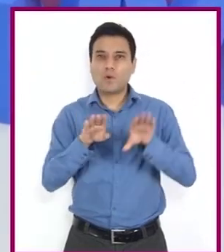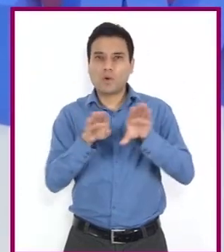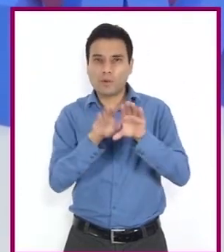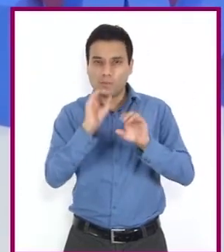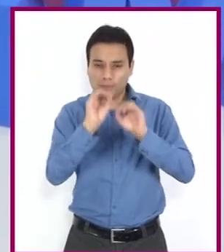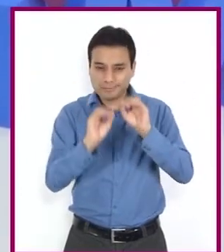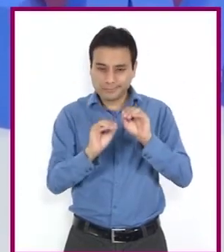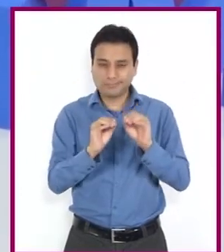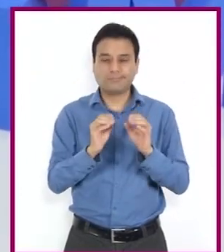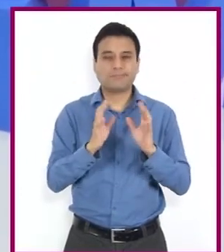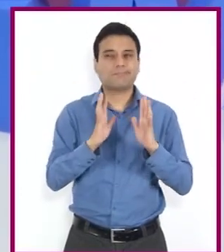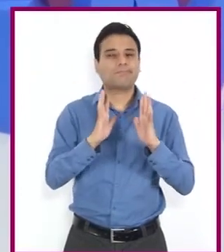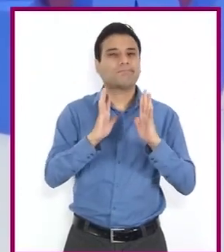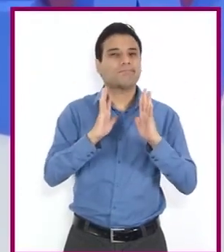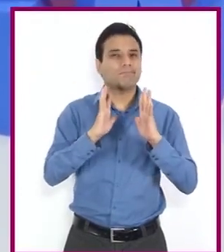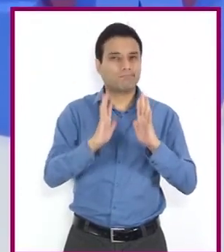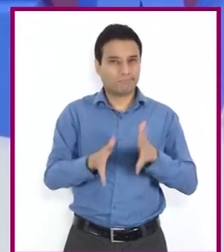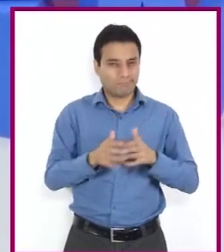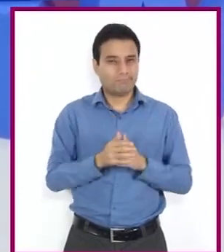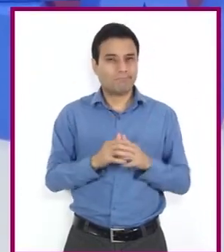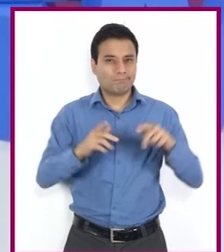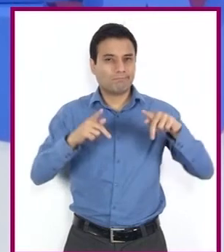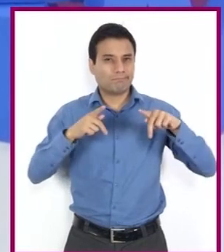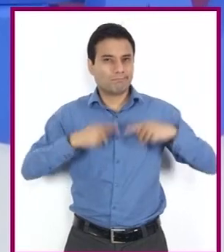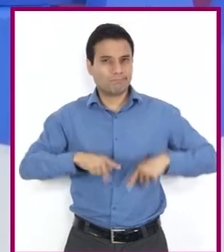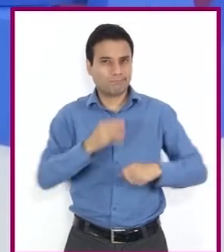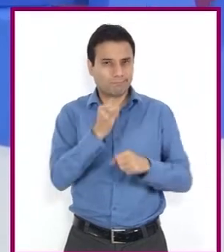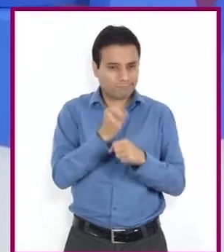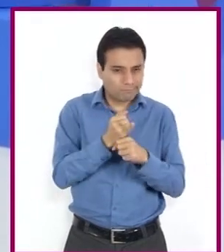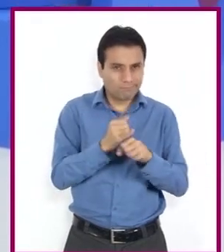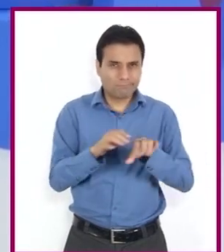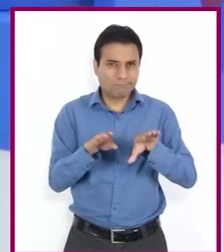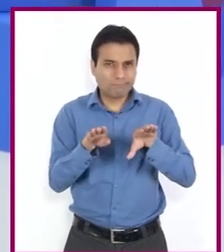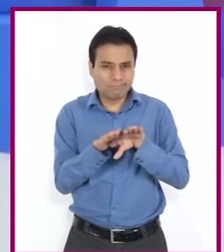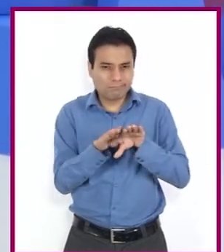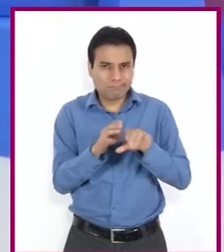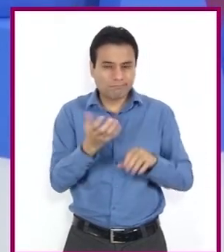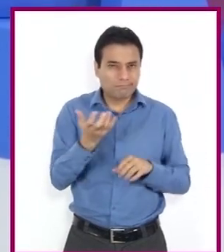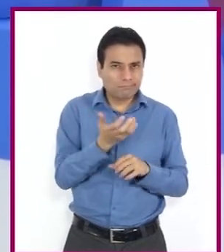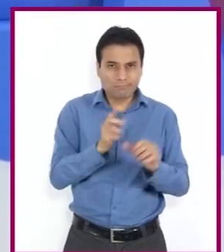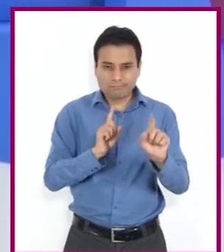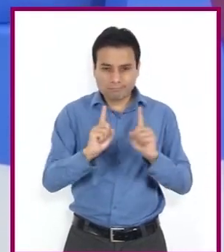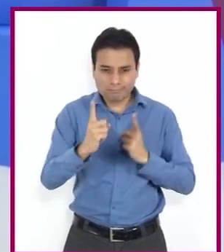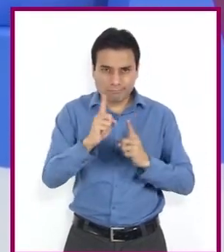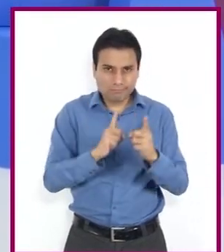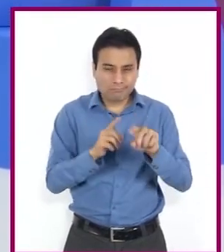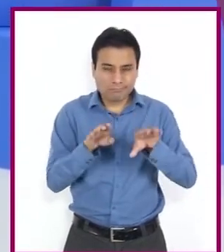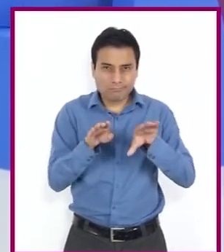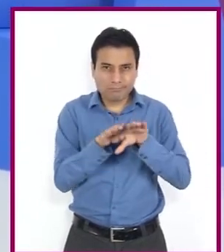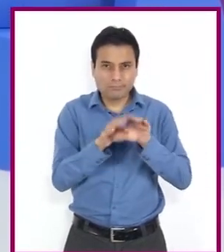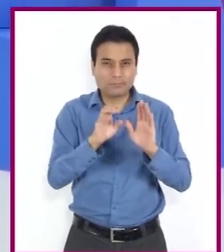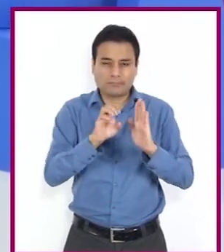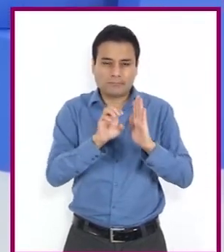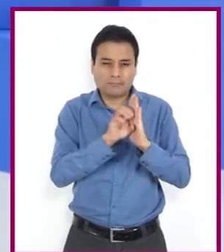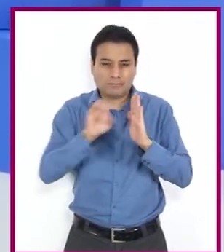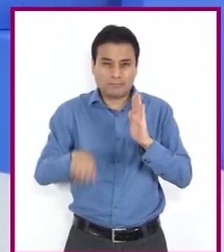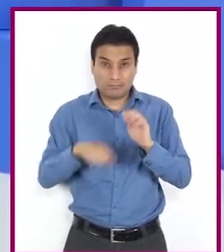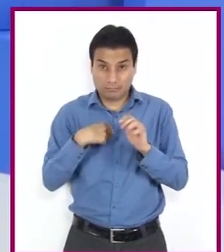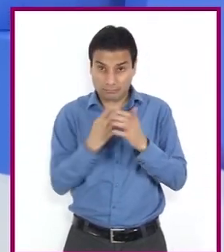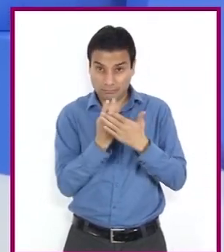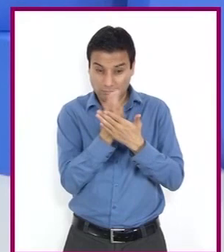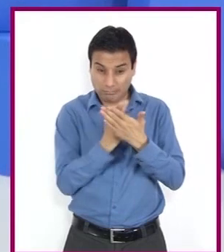historieta, cómo darle vida a un personaje, así como qué podemos hacer en caso de que no seamos